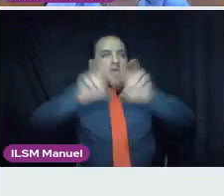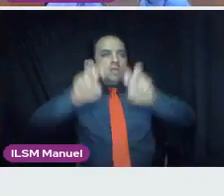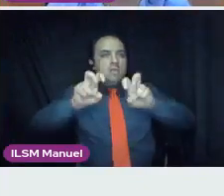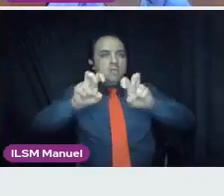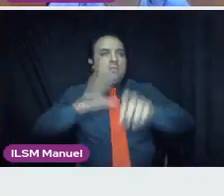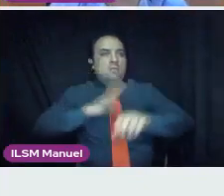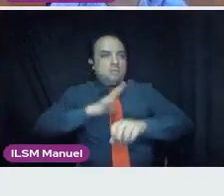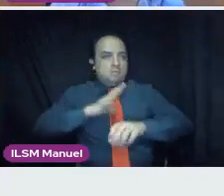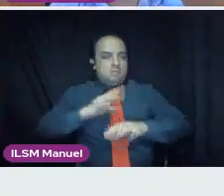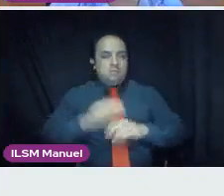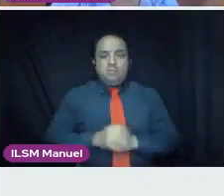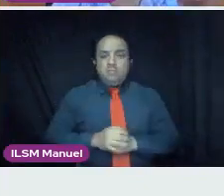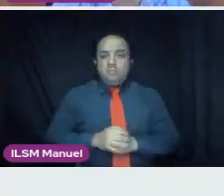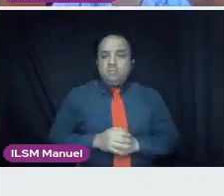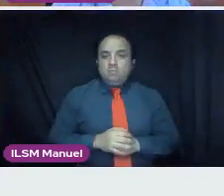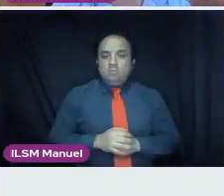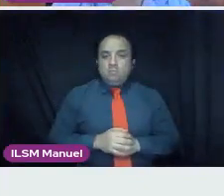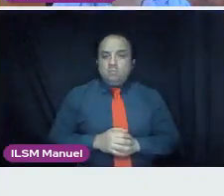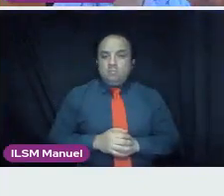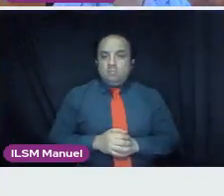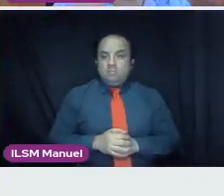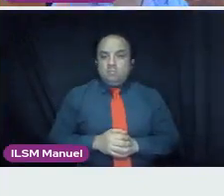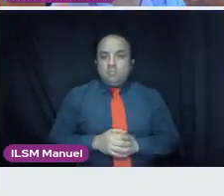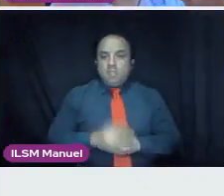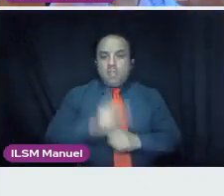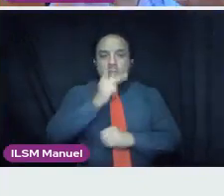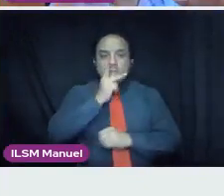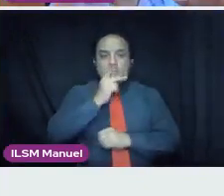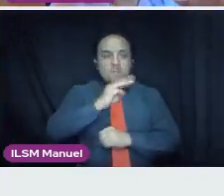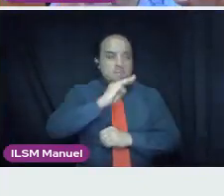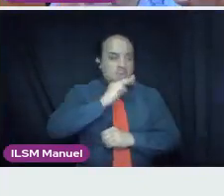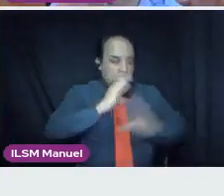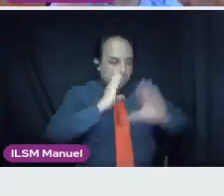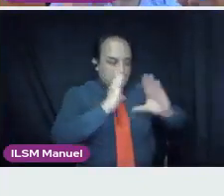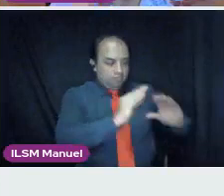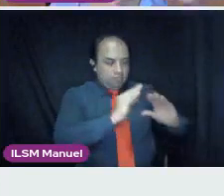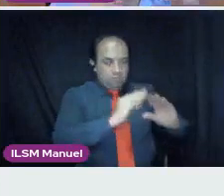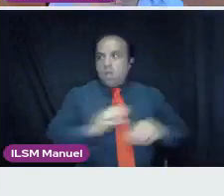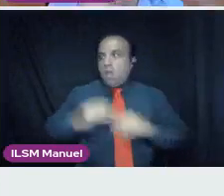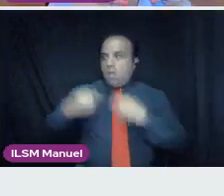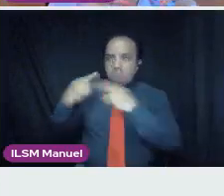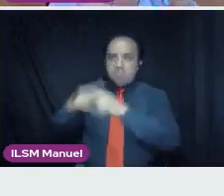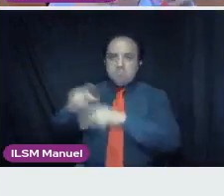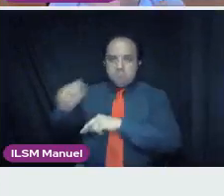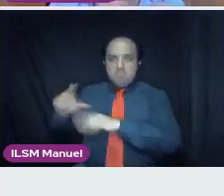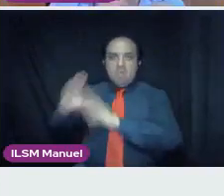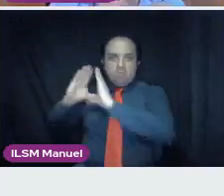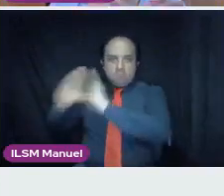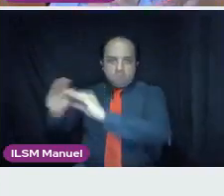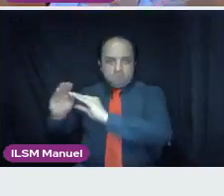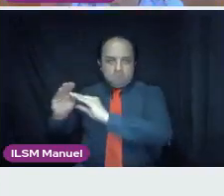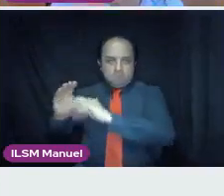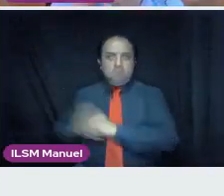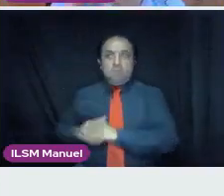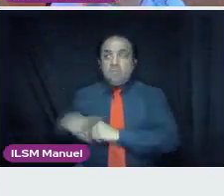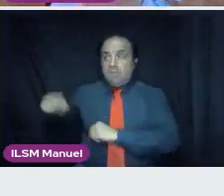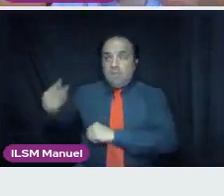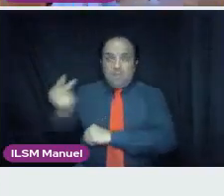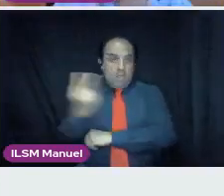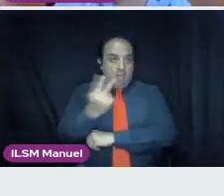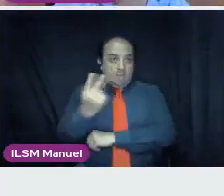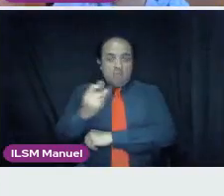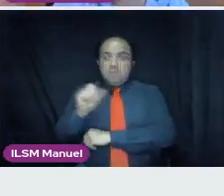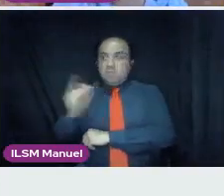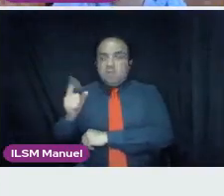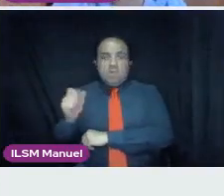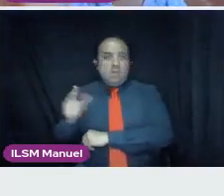donde se entrenó a los papás y a los docentes para que pudieran a su vez entrenar cada